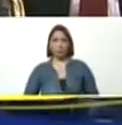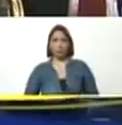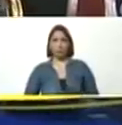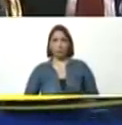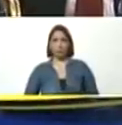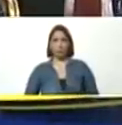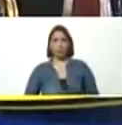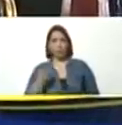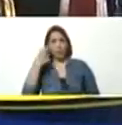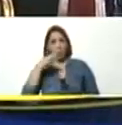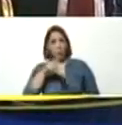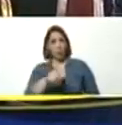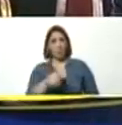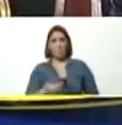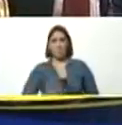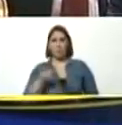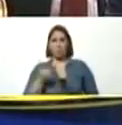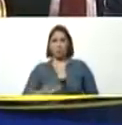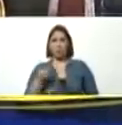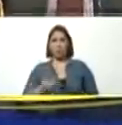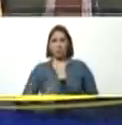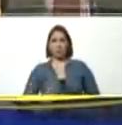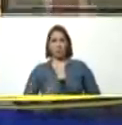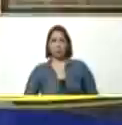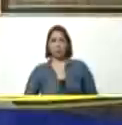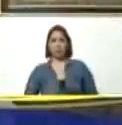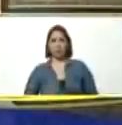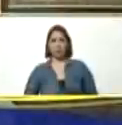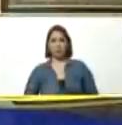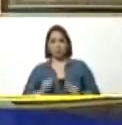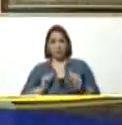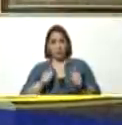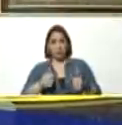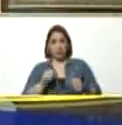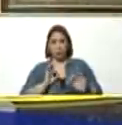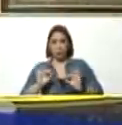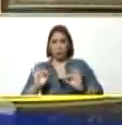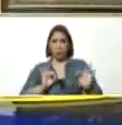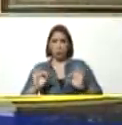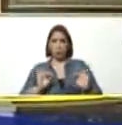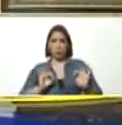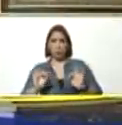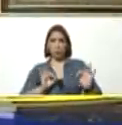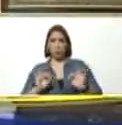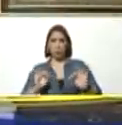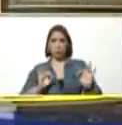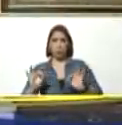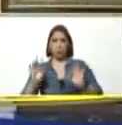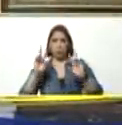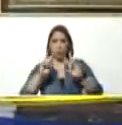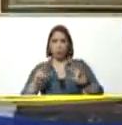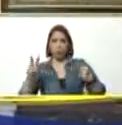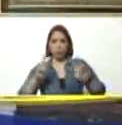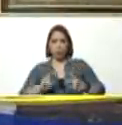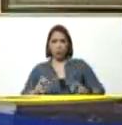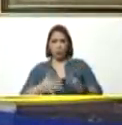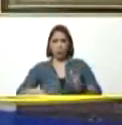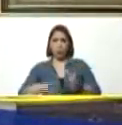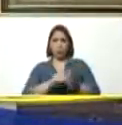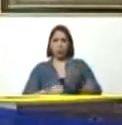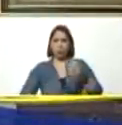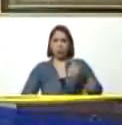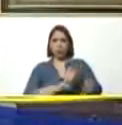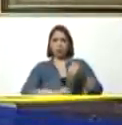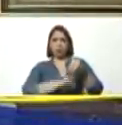por eso la importancia de iniciar los preparativos para una revisión y un reimpulso